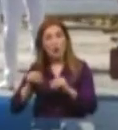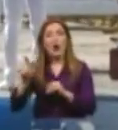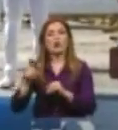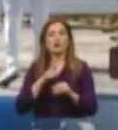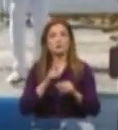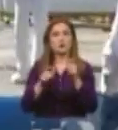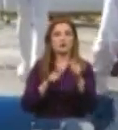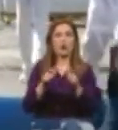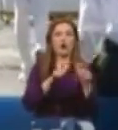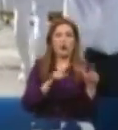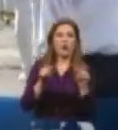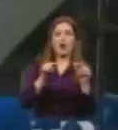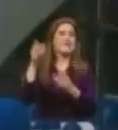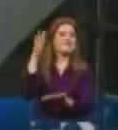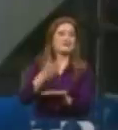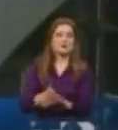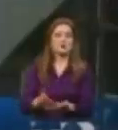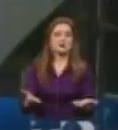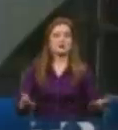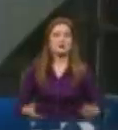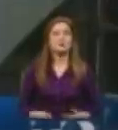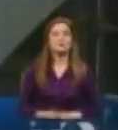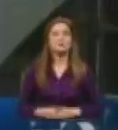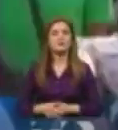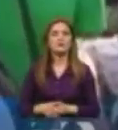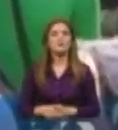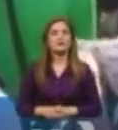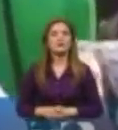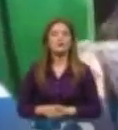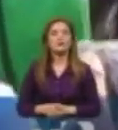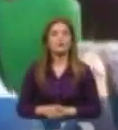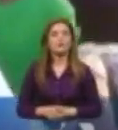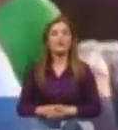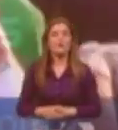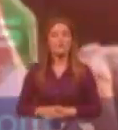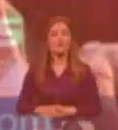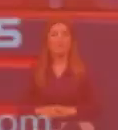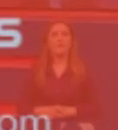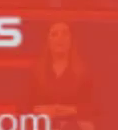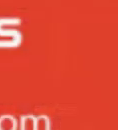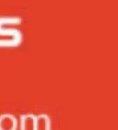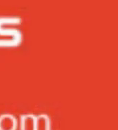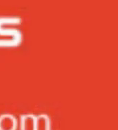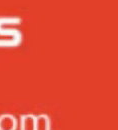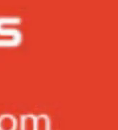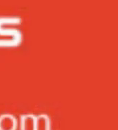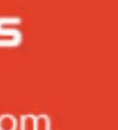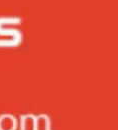apueste por el bienestar de su población. En Quito, Daniela Valencia, 24 horas.